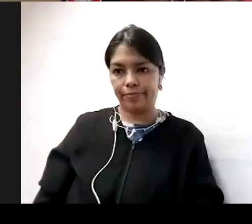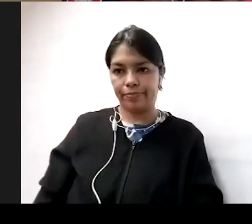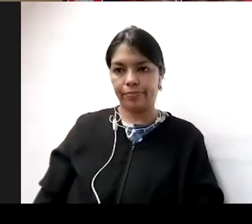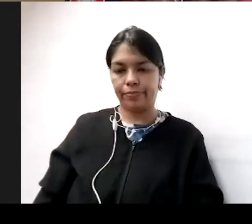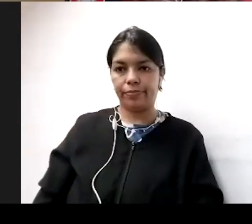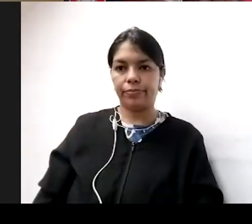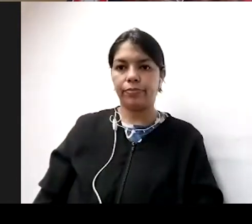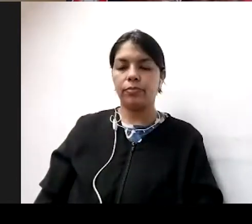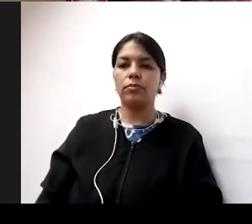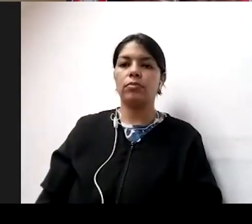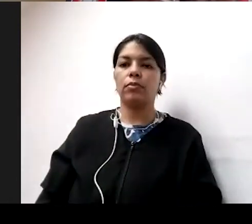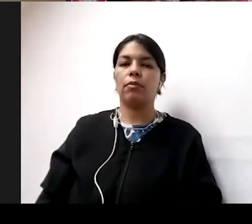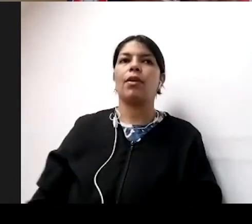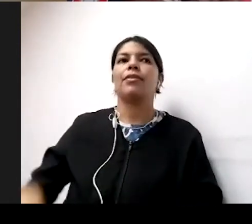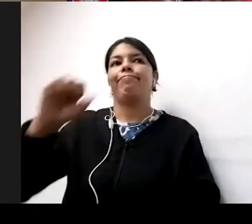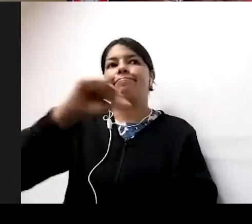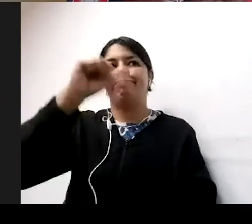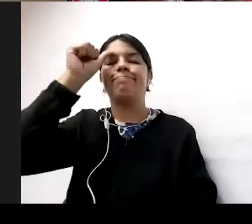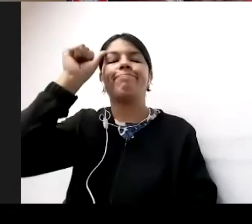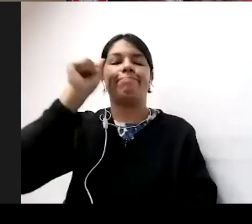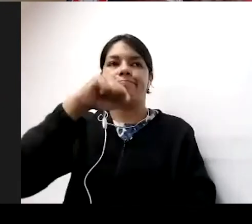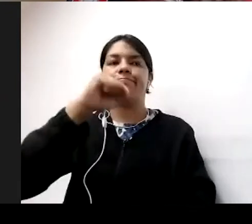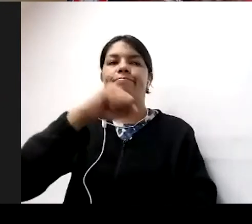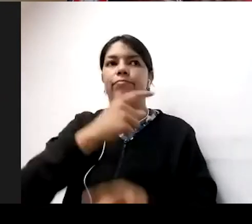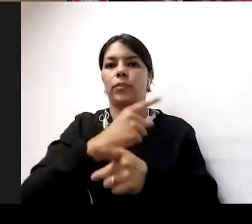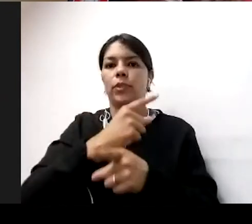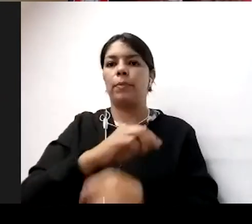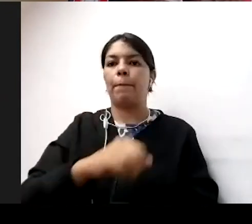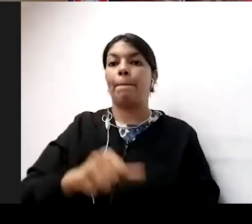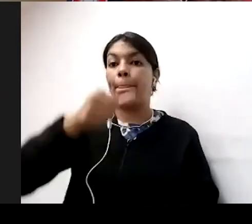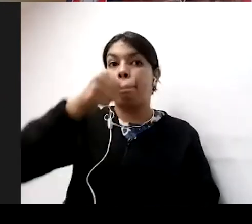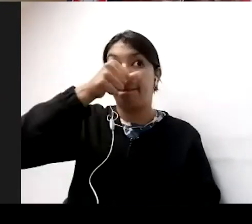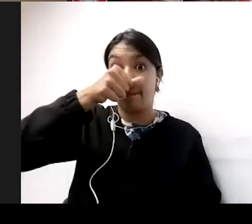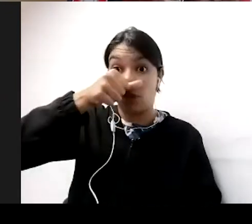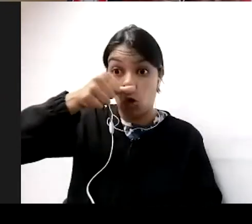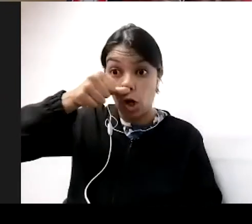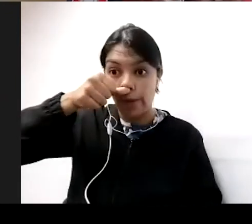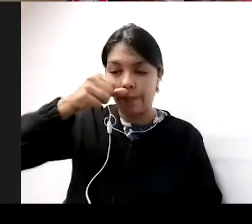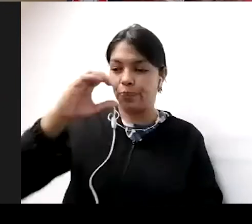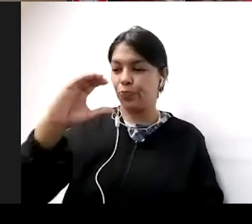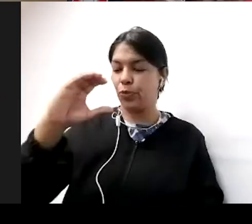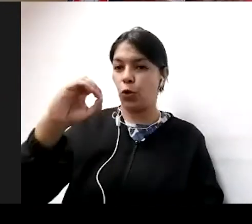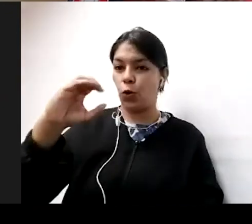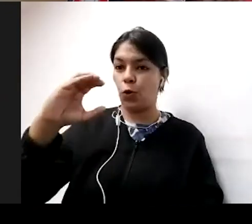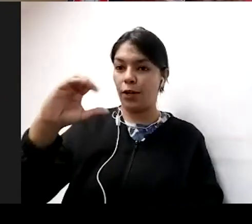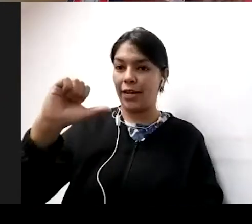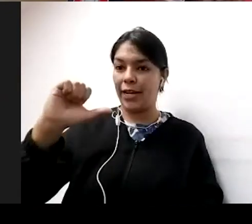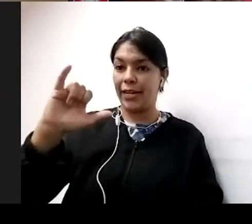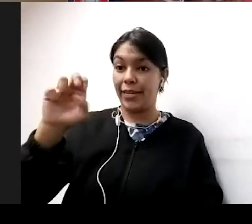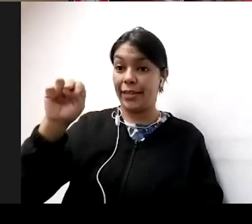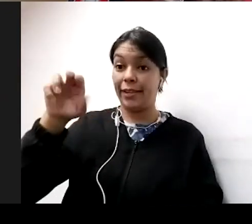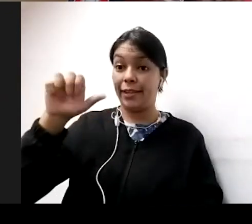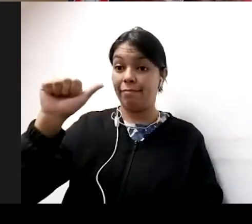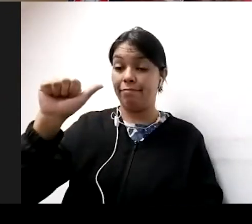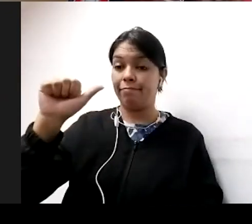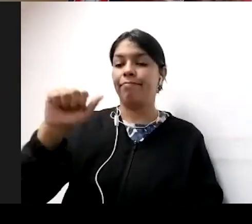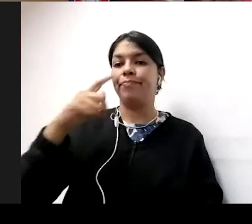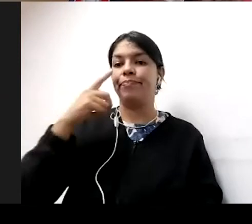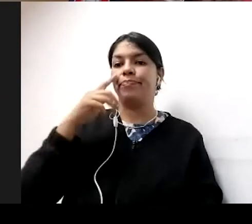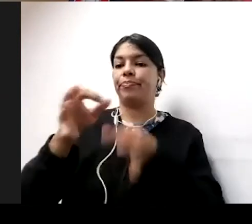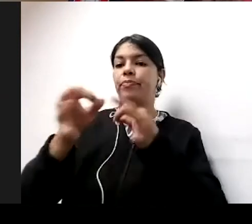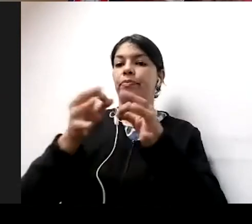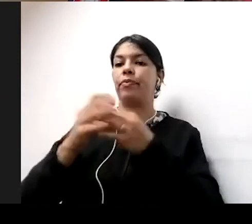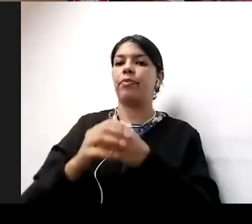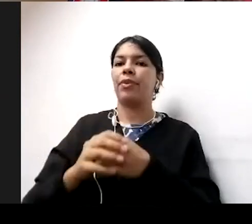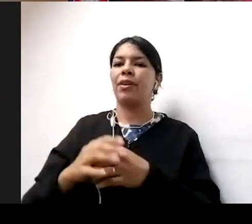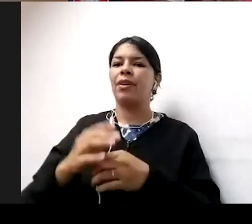Sí, claro que sí, Angie. Hemos venido hablando de la cocaína y entonces les voy a comentar un poquito más de ello. El clorhidrato de la cocaína resulta de la